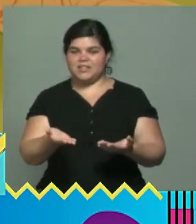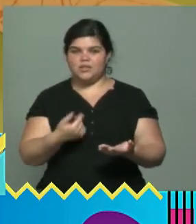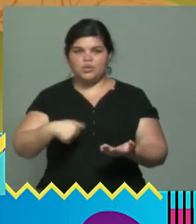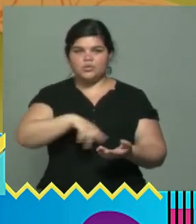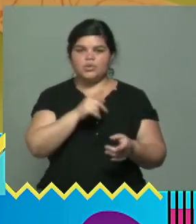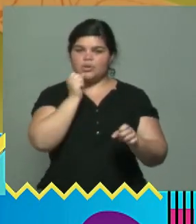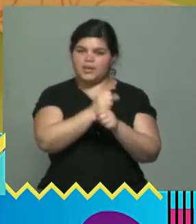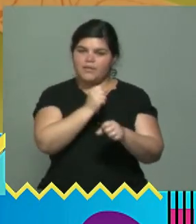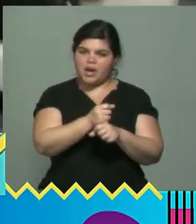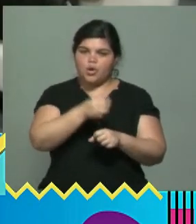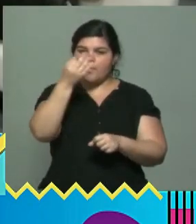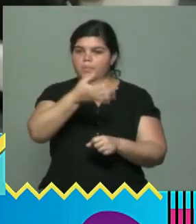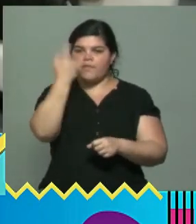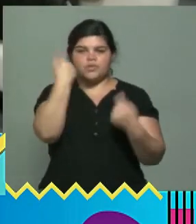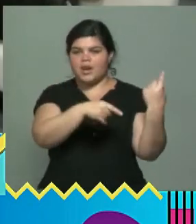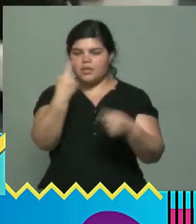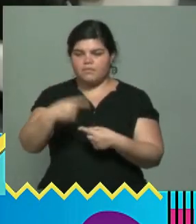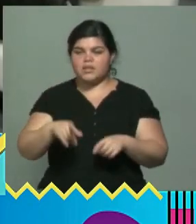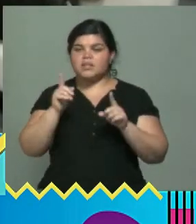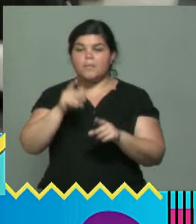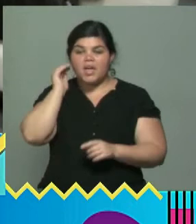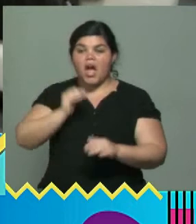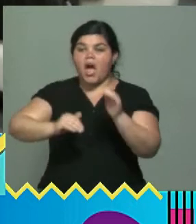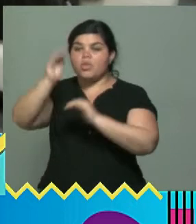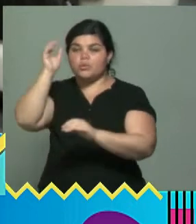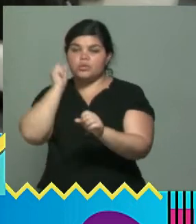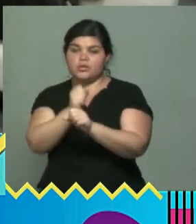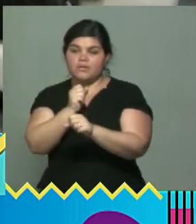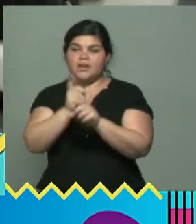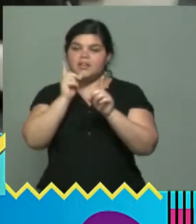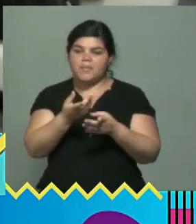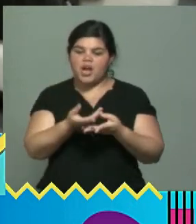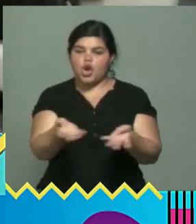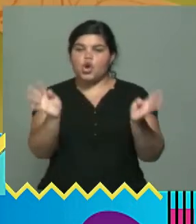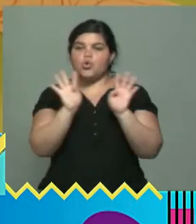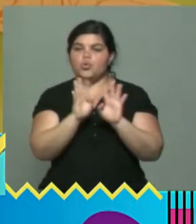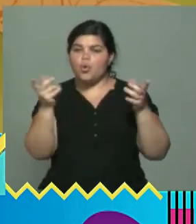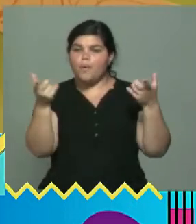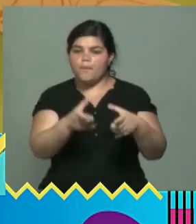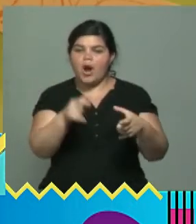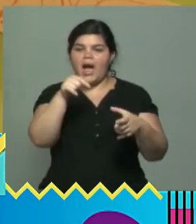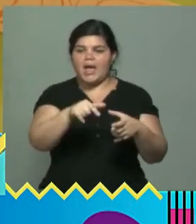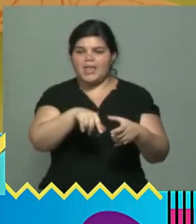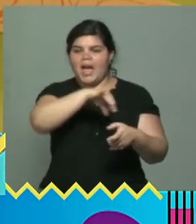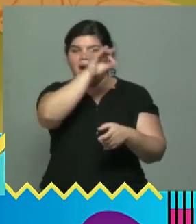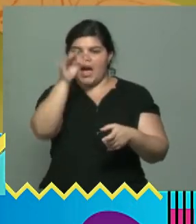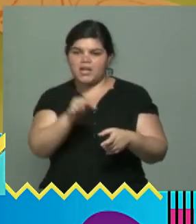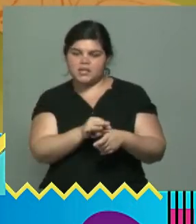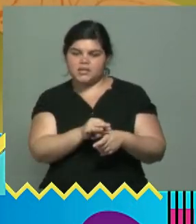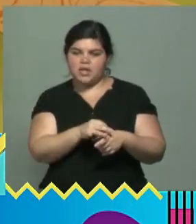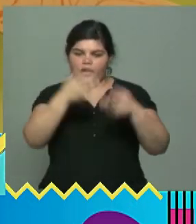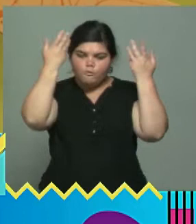interdisciplina, mucho con los adultos, sino también en espacios de dispositivos grupales, donde hay talleres de artes, talleres de físicos,